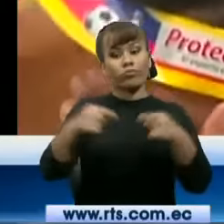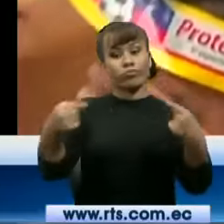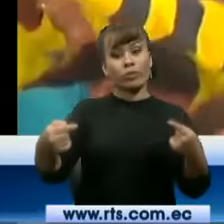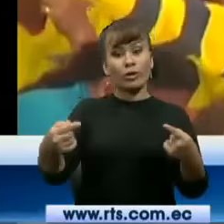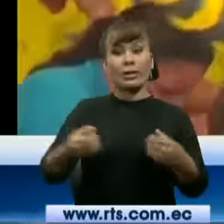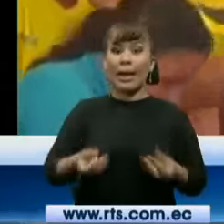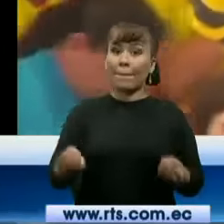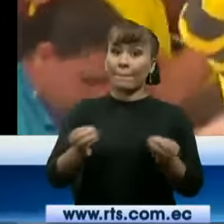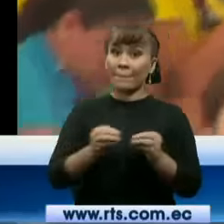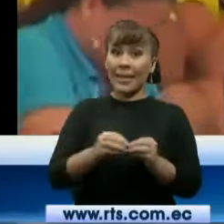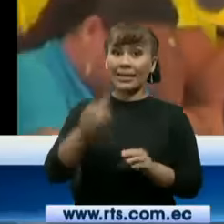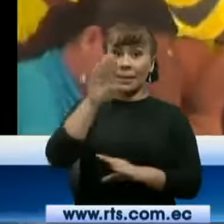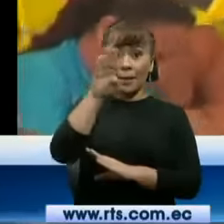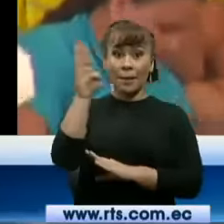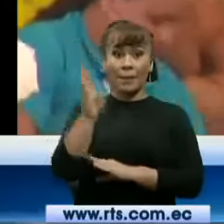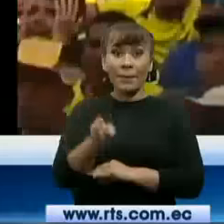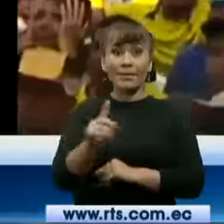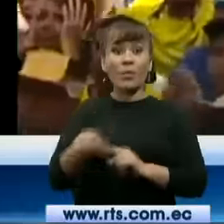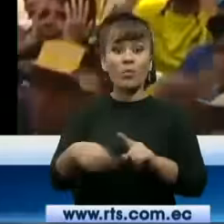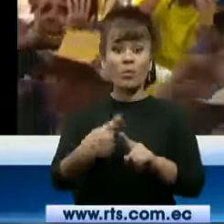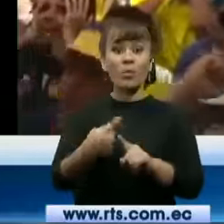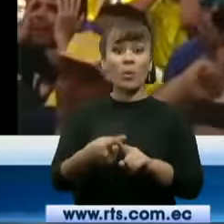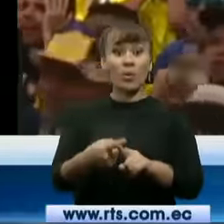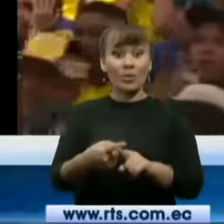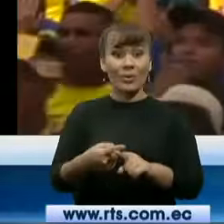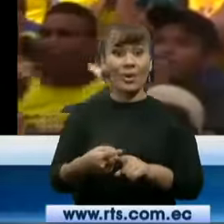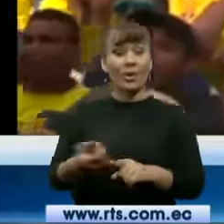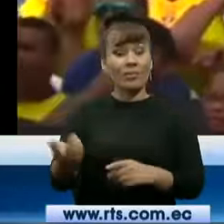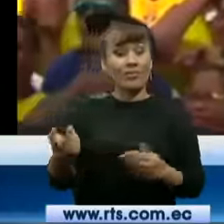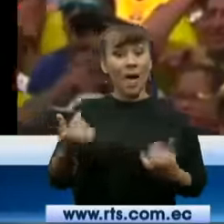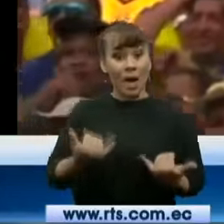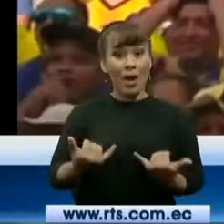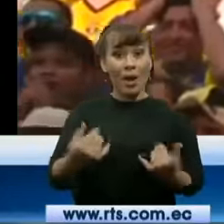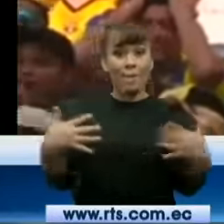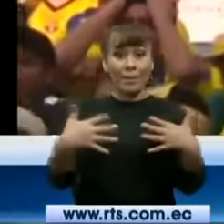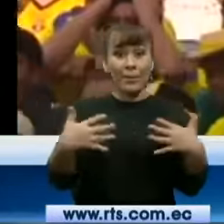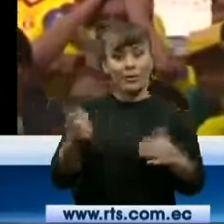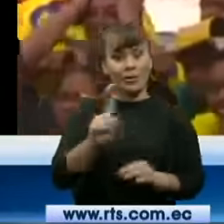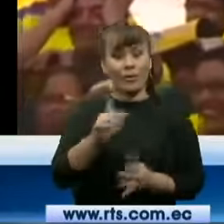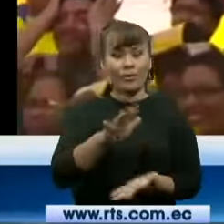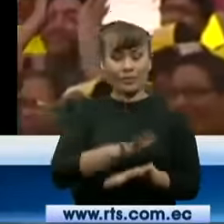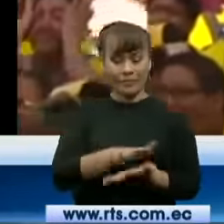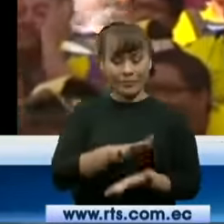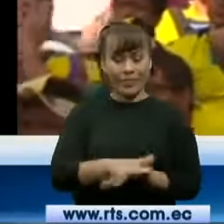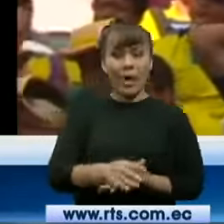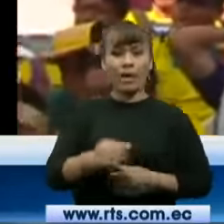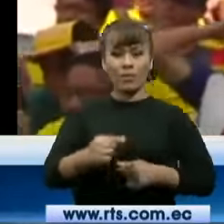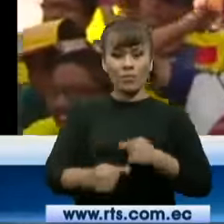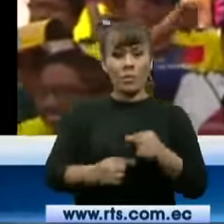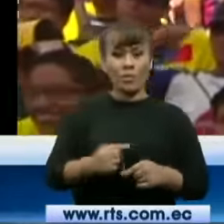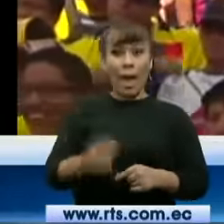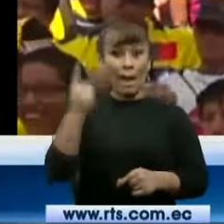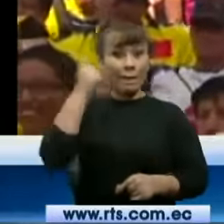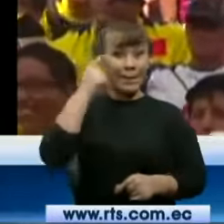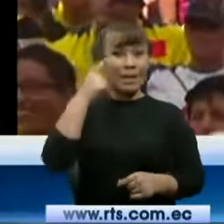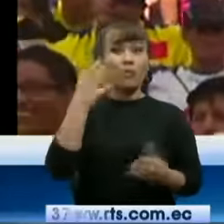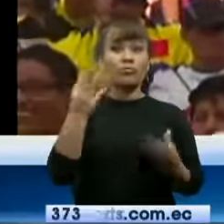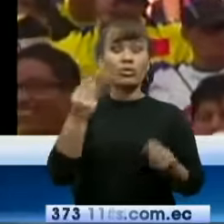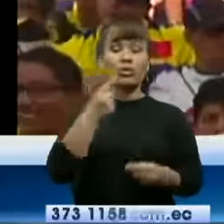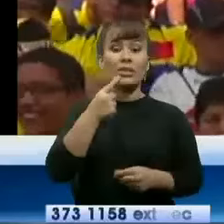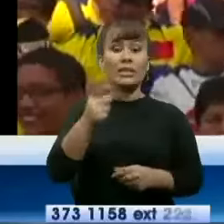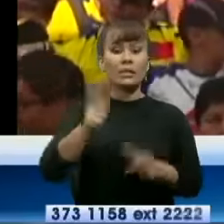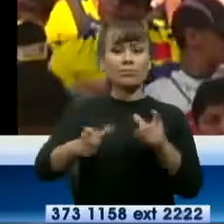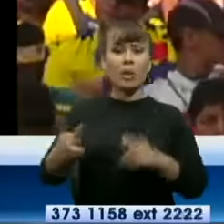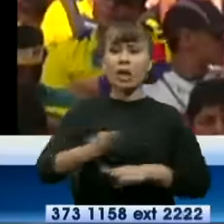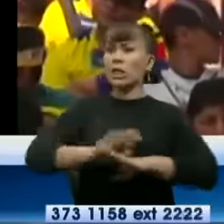ritmo de samba se medirá con la tricolor, que ya no les da tanto miedo como antes. Esto sirve para poner los pies sobre la tierra, porque muchos decían que ya